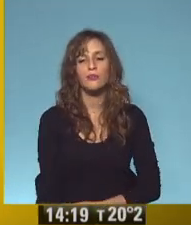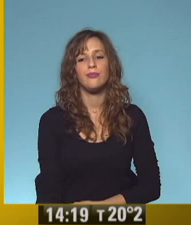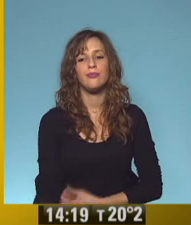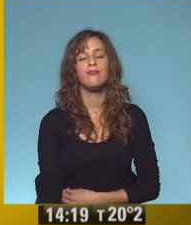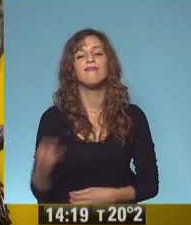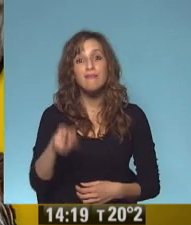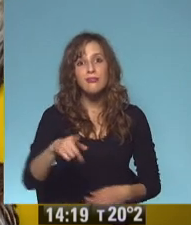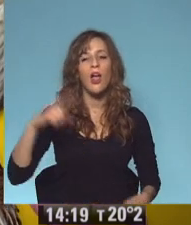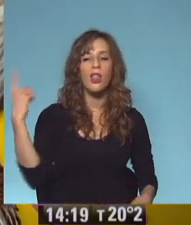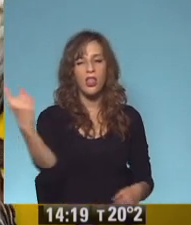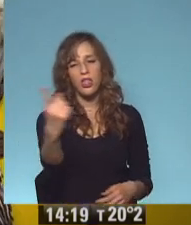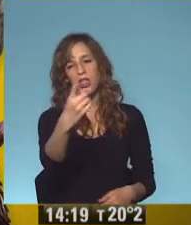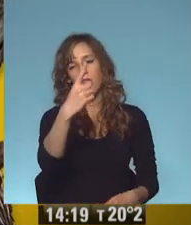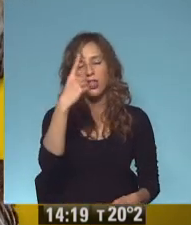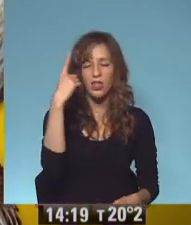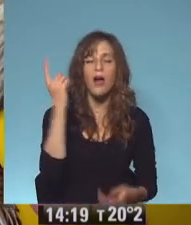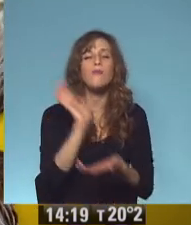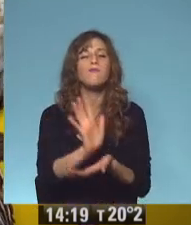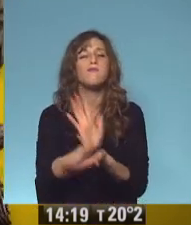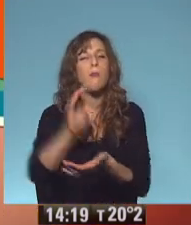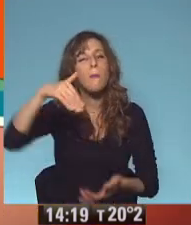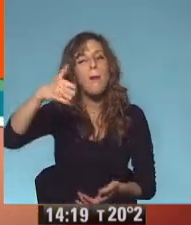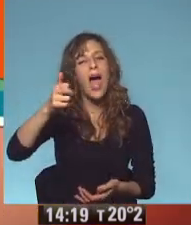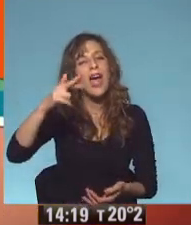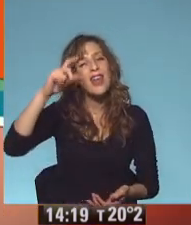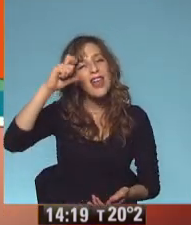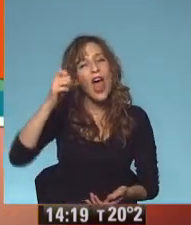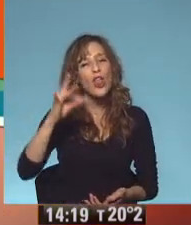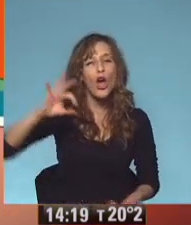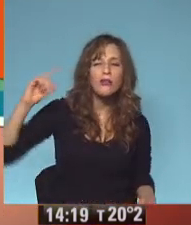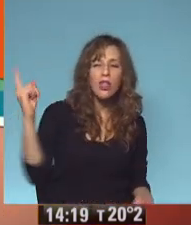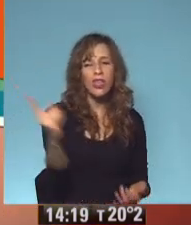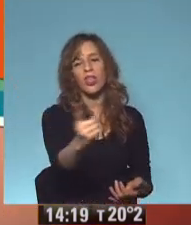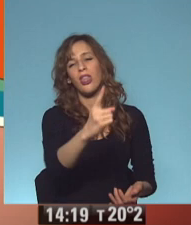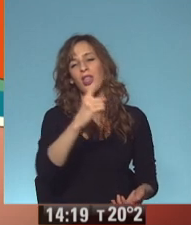Porque estás mareado. Enseguida se te va a pasar.